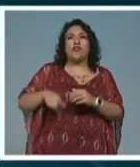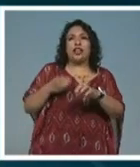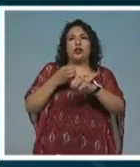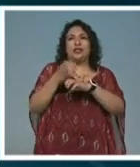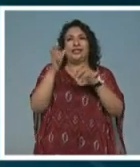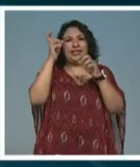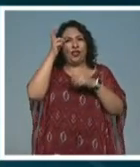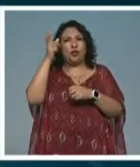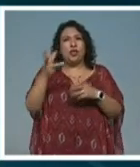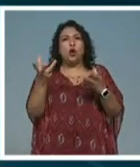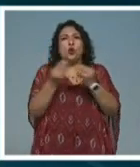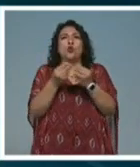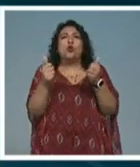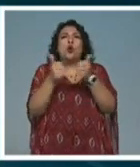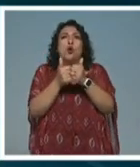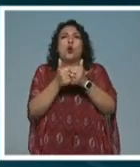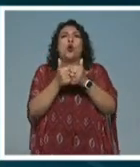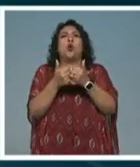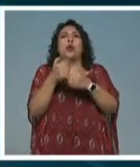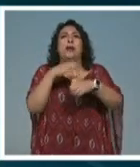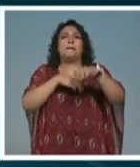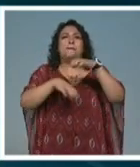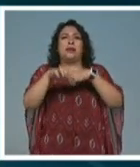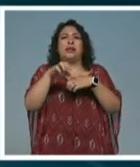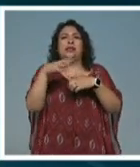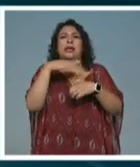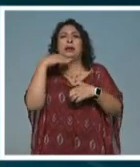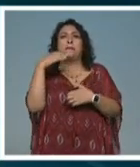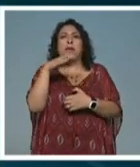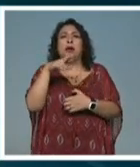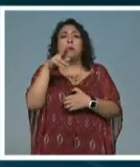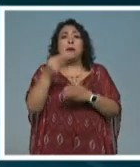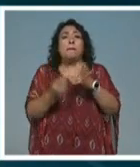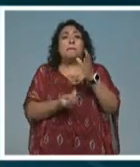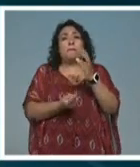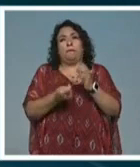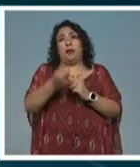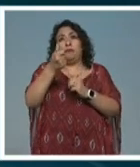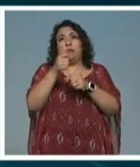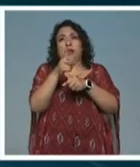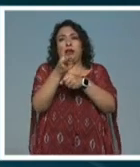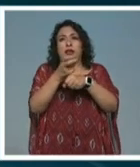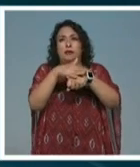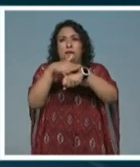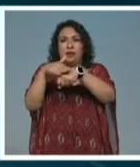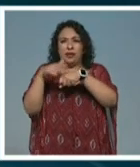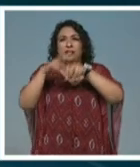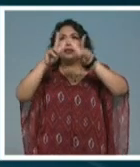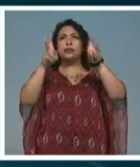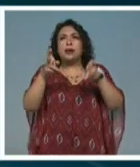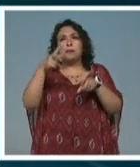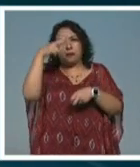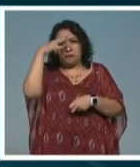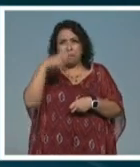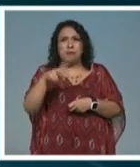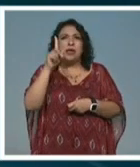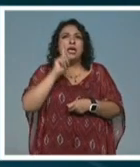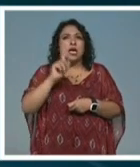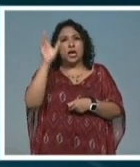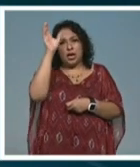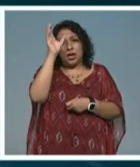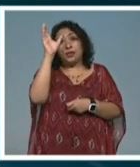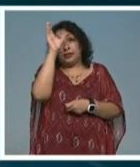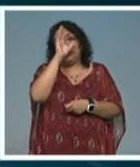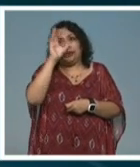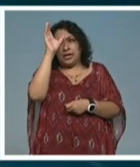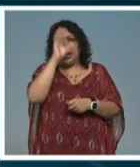estado de Hidalgo, en colaboración con la compañía alemana Merck, lanzaron la primera convocatoria Mexicanas con Ciencia.